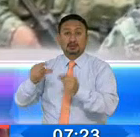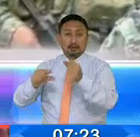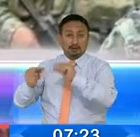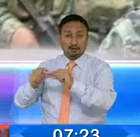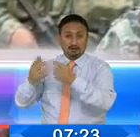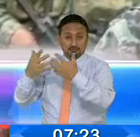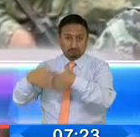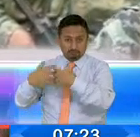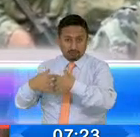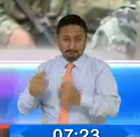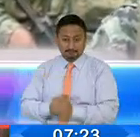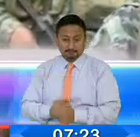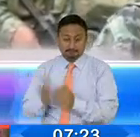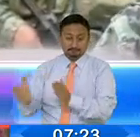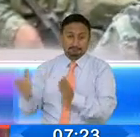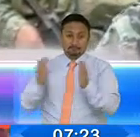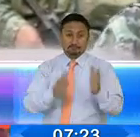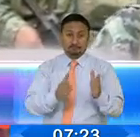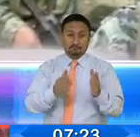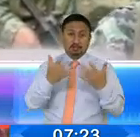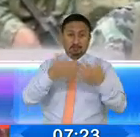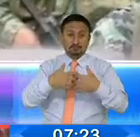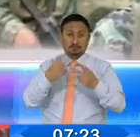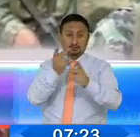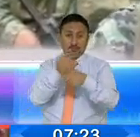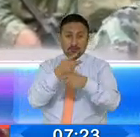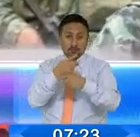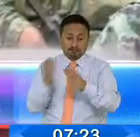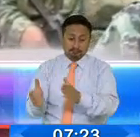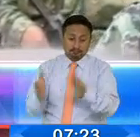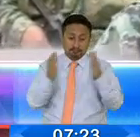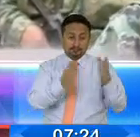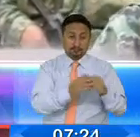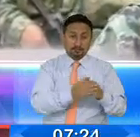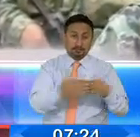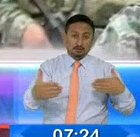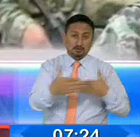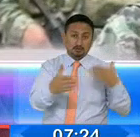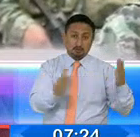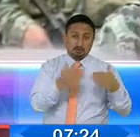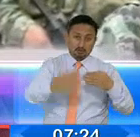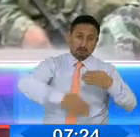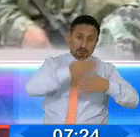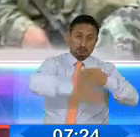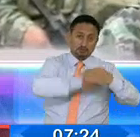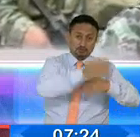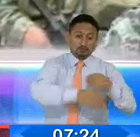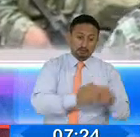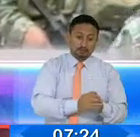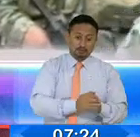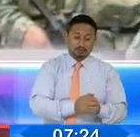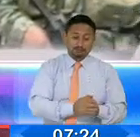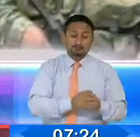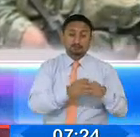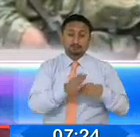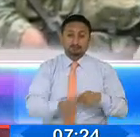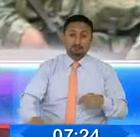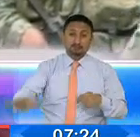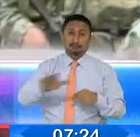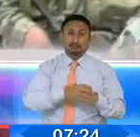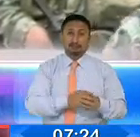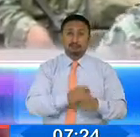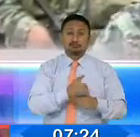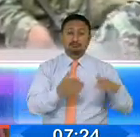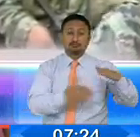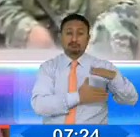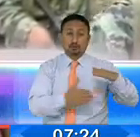de igual forma un área de procesamiento, área de embalaje de toda la droga y las instalaciones administrativas como